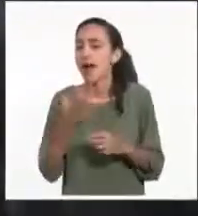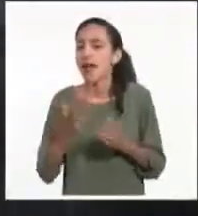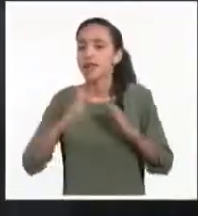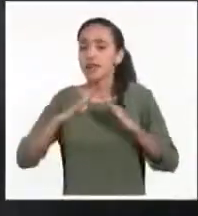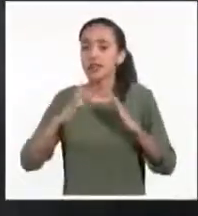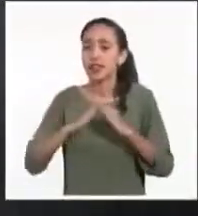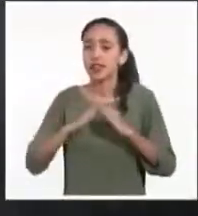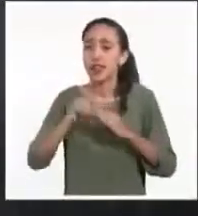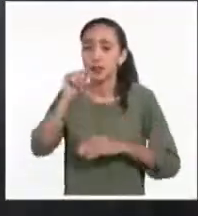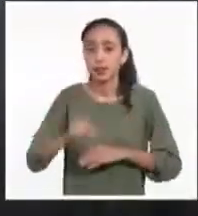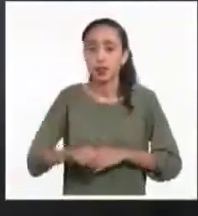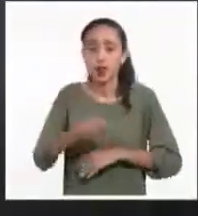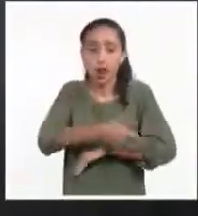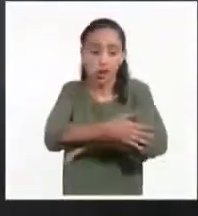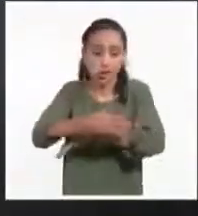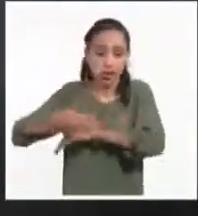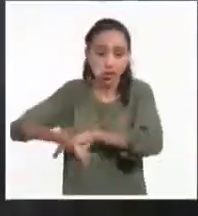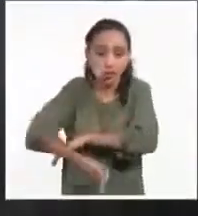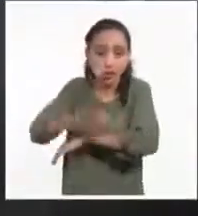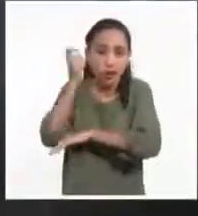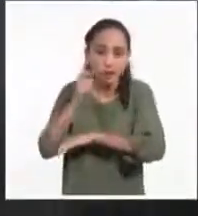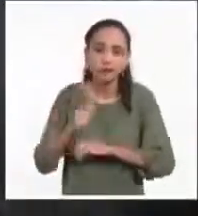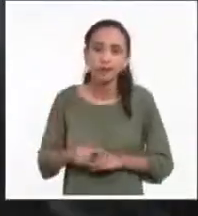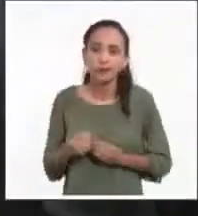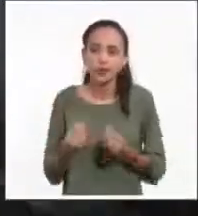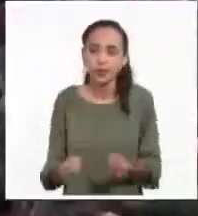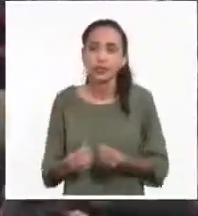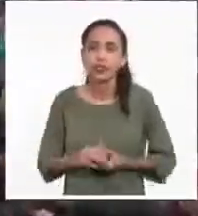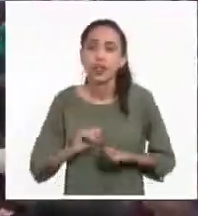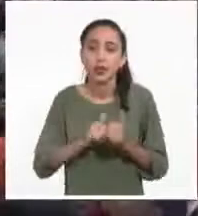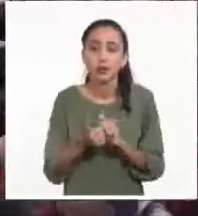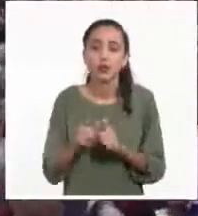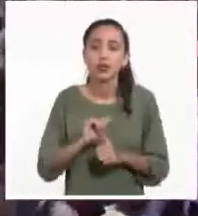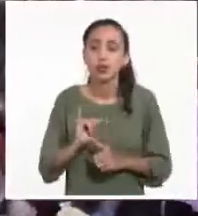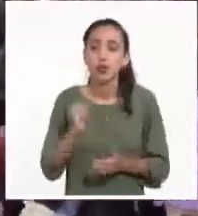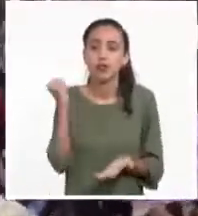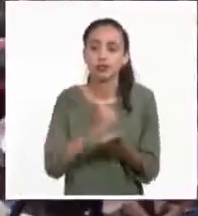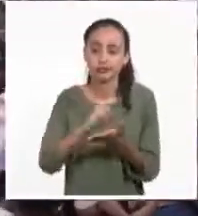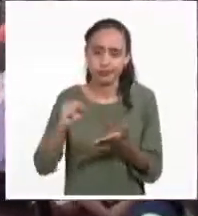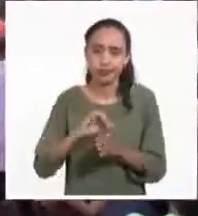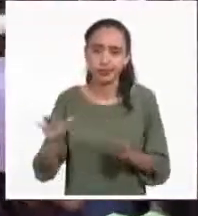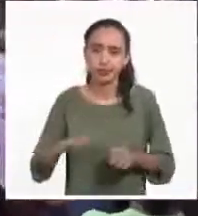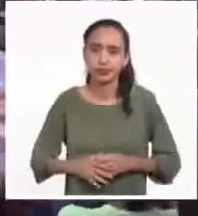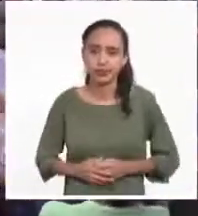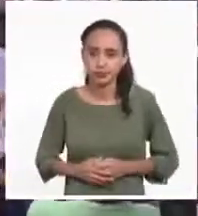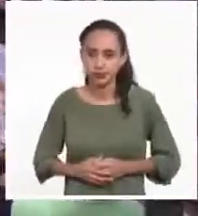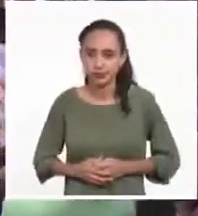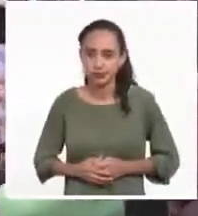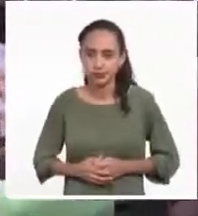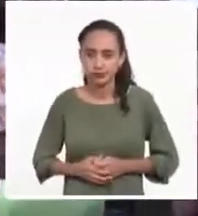están saliendo a pescar. Sí. Ya los deportivos le dieron la autorización para que vengan aquí. Sí.